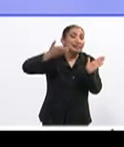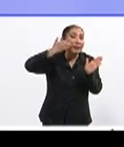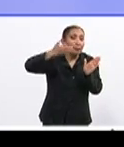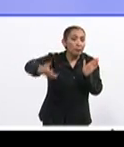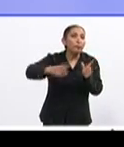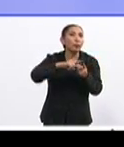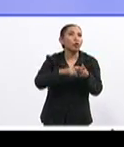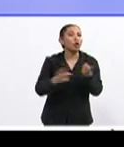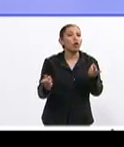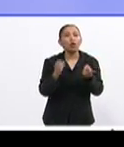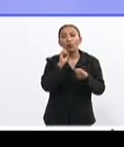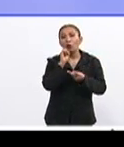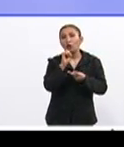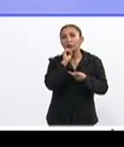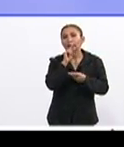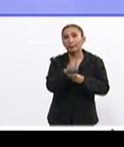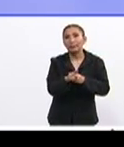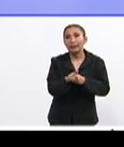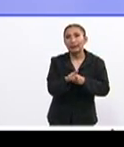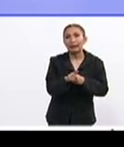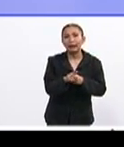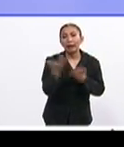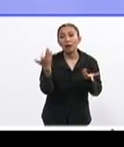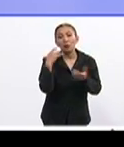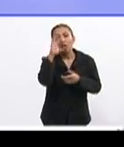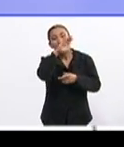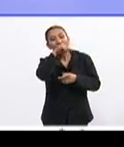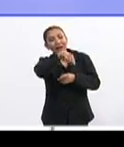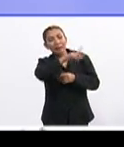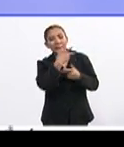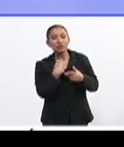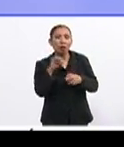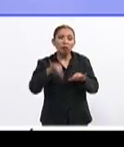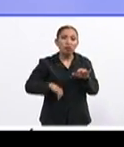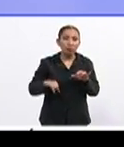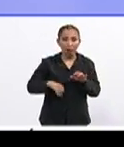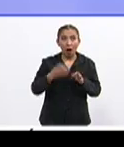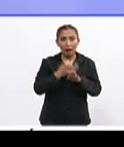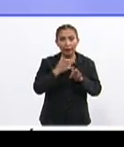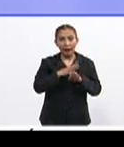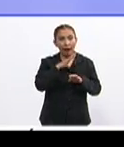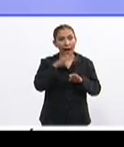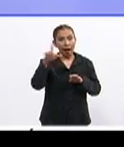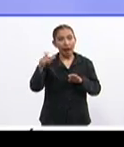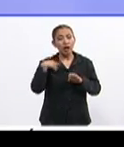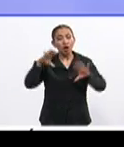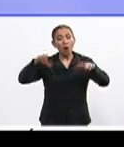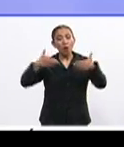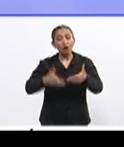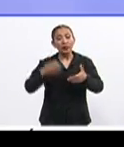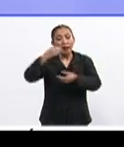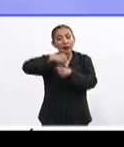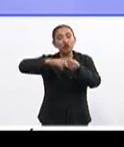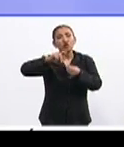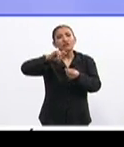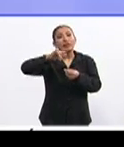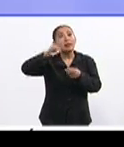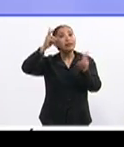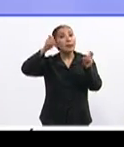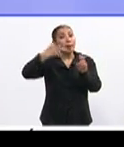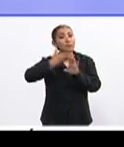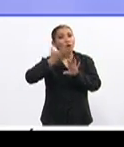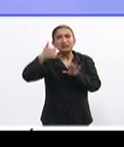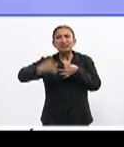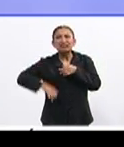temporada, también de la curiosidad del público, ¿no? Ahorita tenemos las comunidades sustentables, que es un tema que